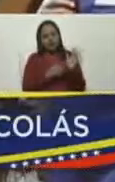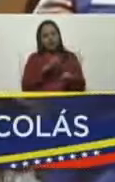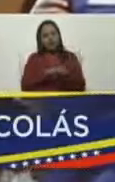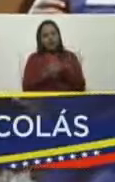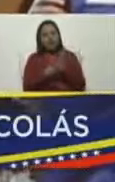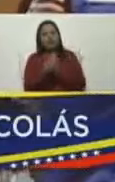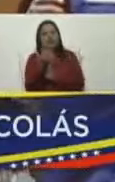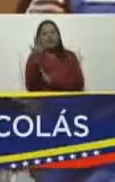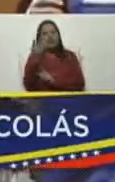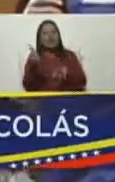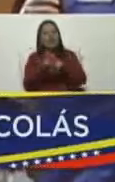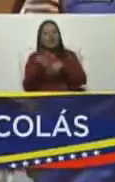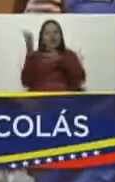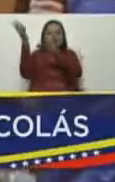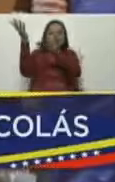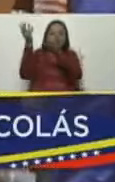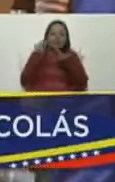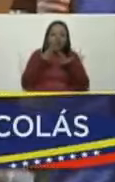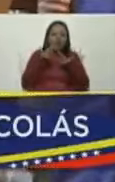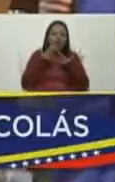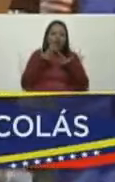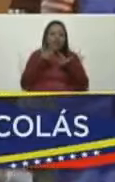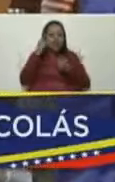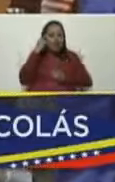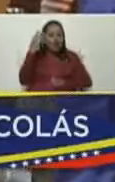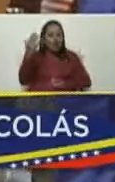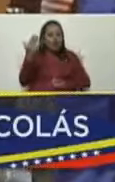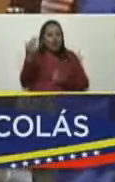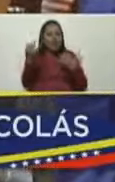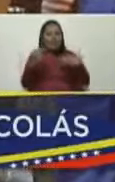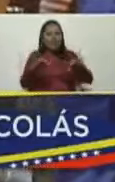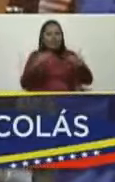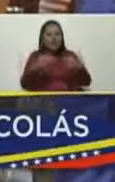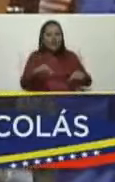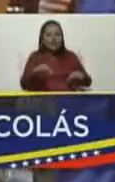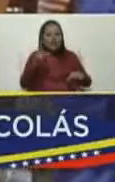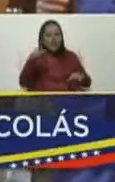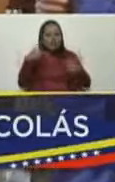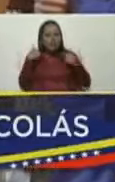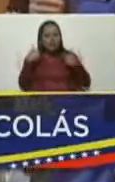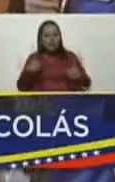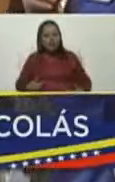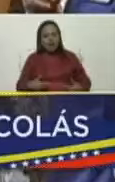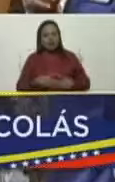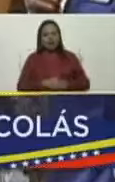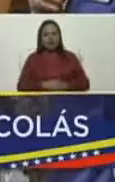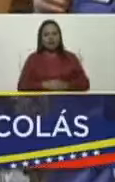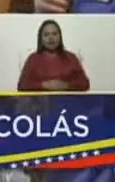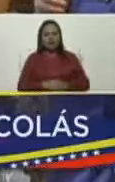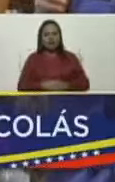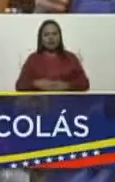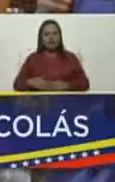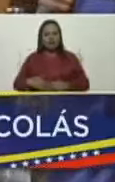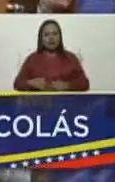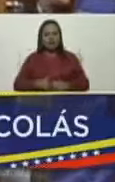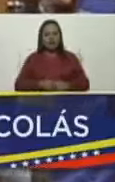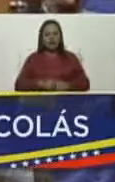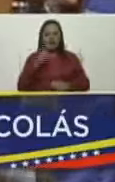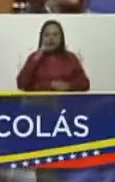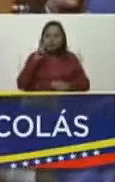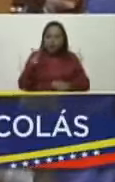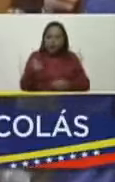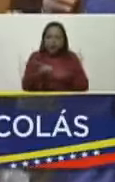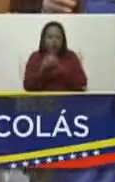es como un regalo de Dios a la naturaleza y a la humanidad. Entonces, cada vez que veo una flor tan